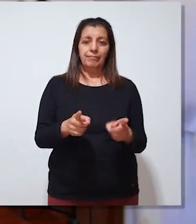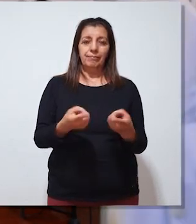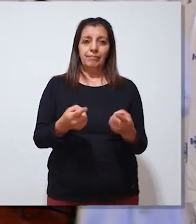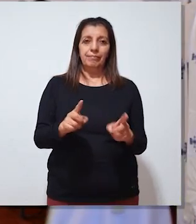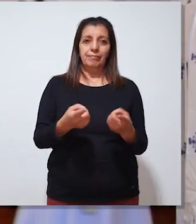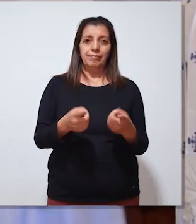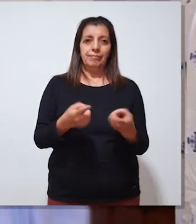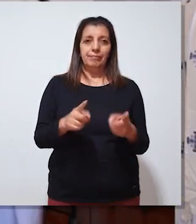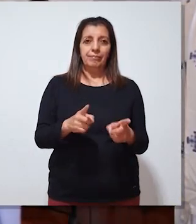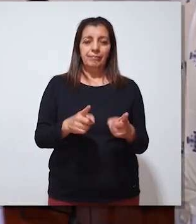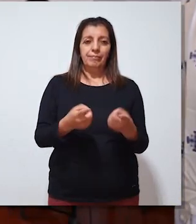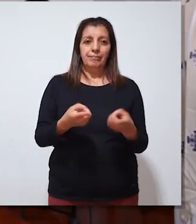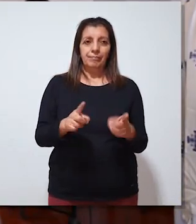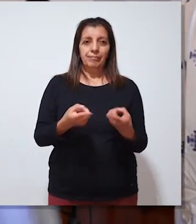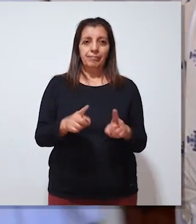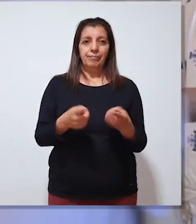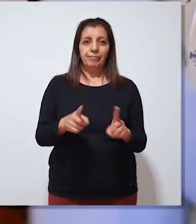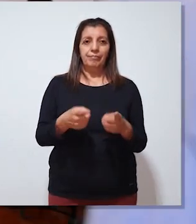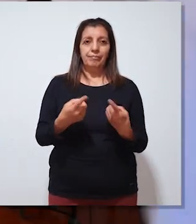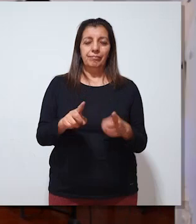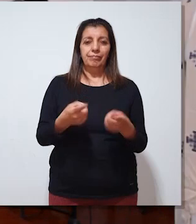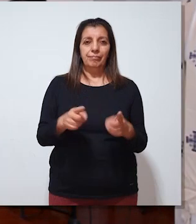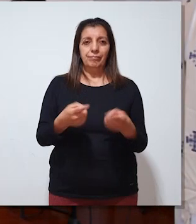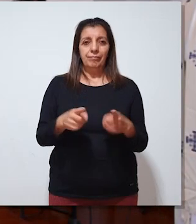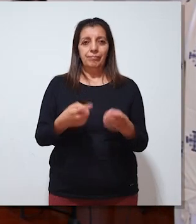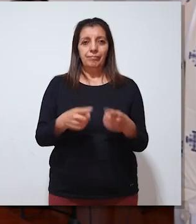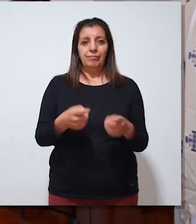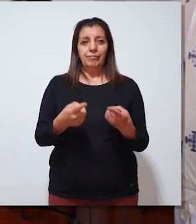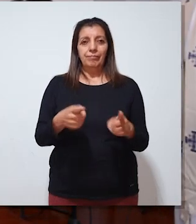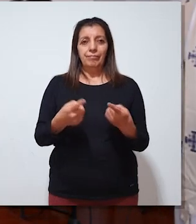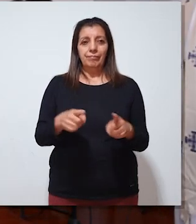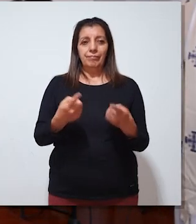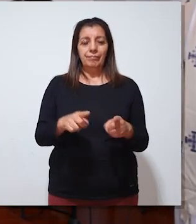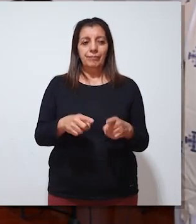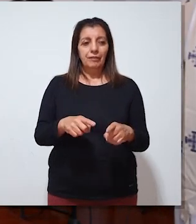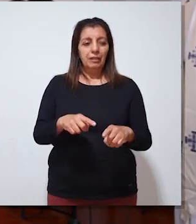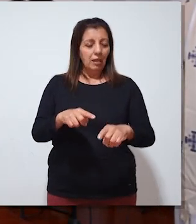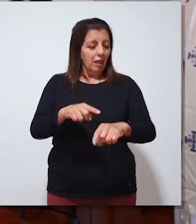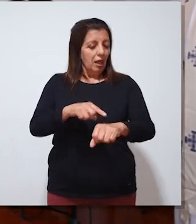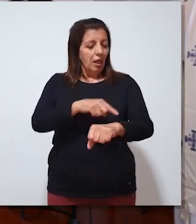Llega la